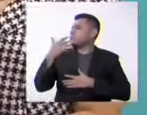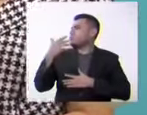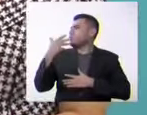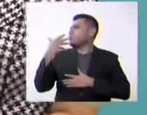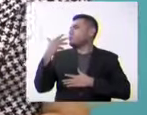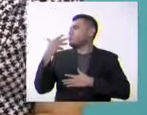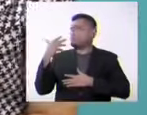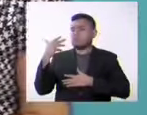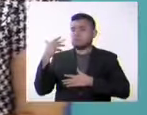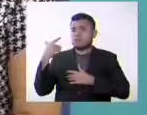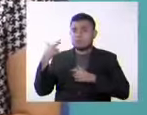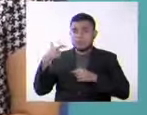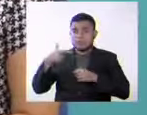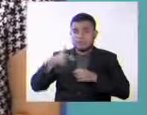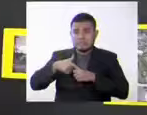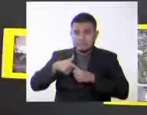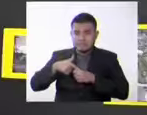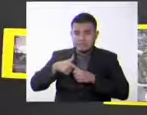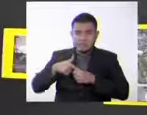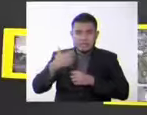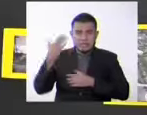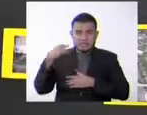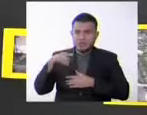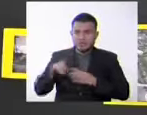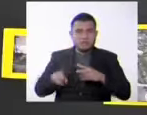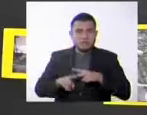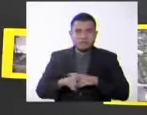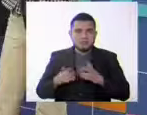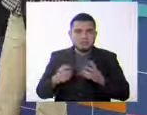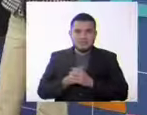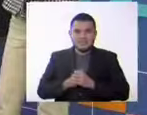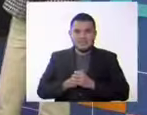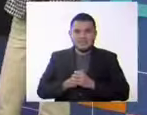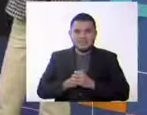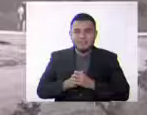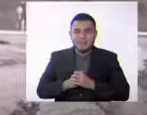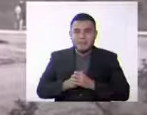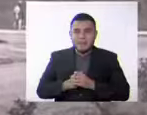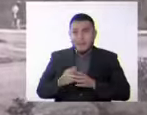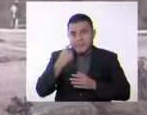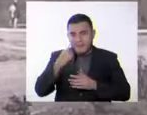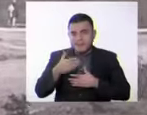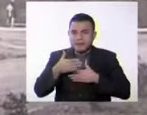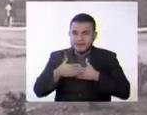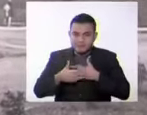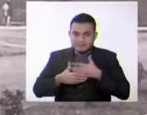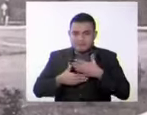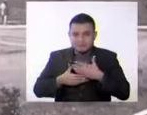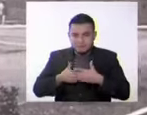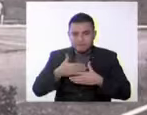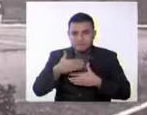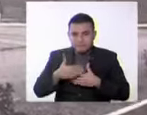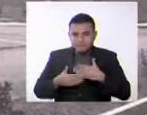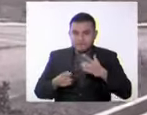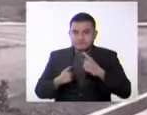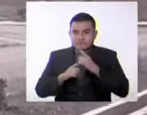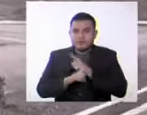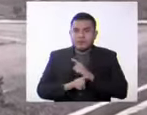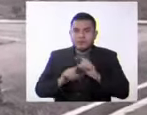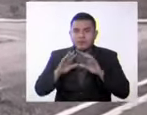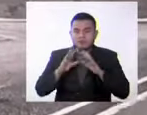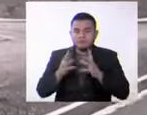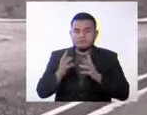¿Te imaginas esa época? Sí, hoy ya no existe esa gasolinera. No, ya no está. Entonces vemos como el proceso de cambio. Pero sí, Salvador del Mundo está